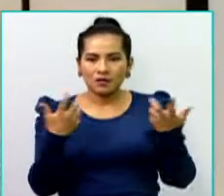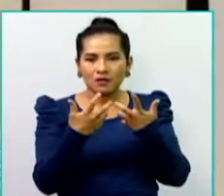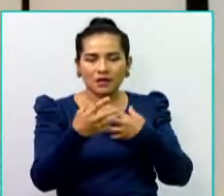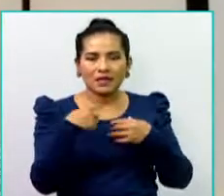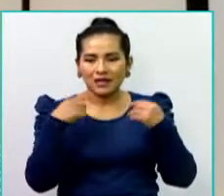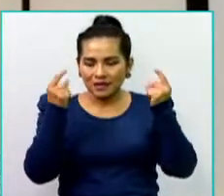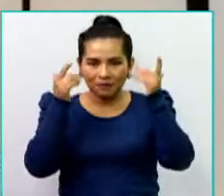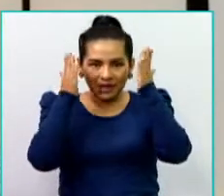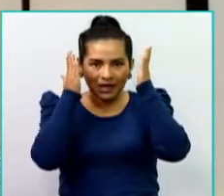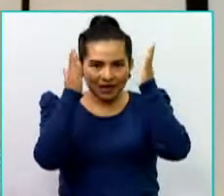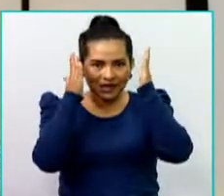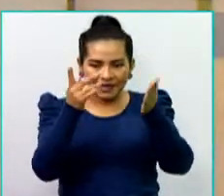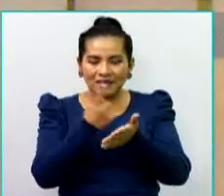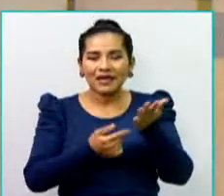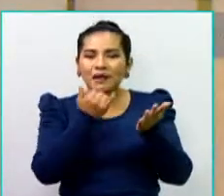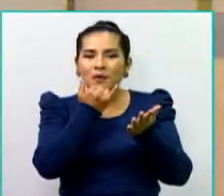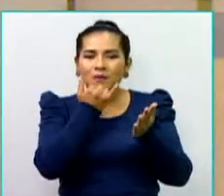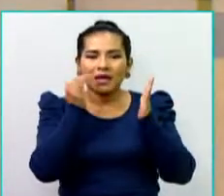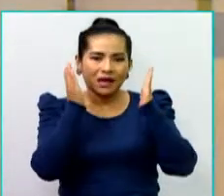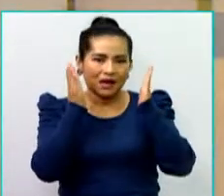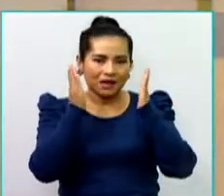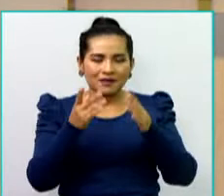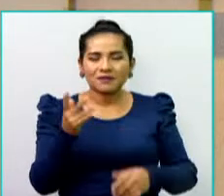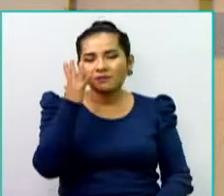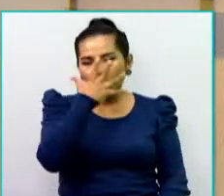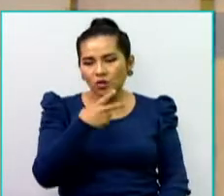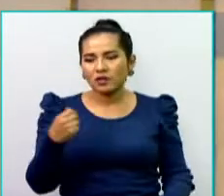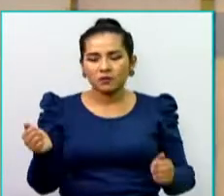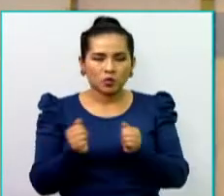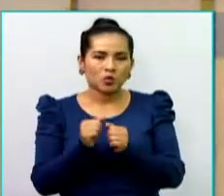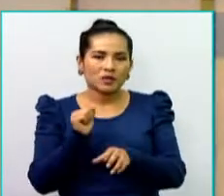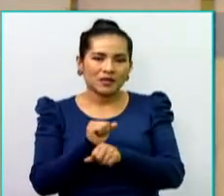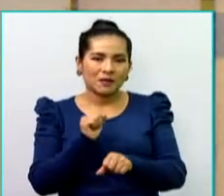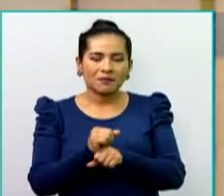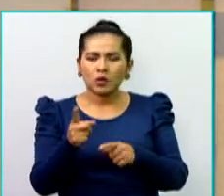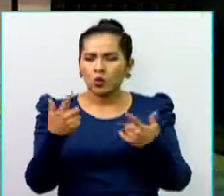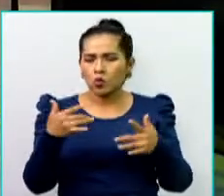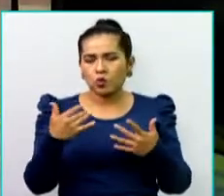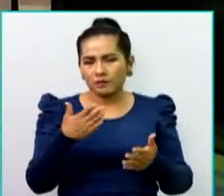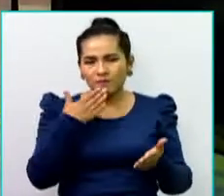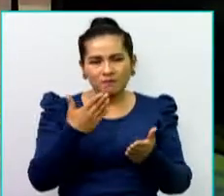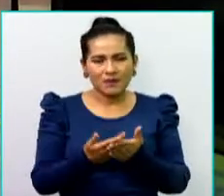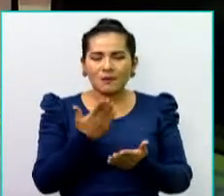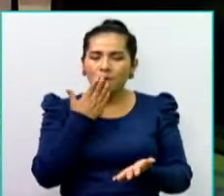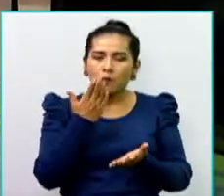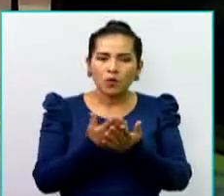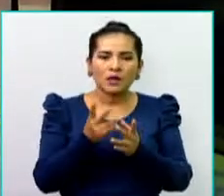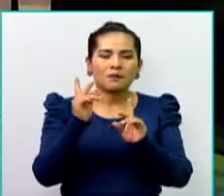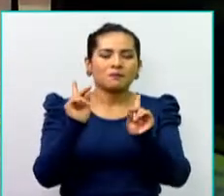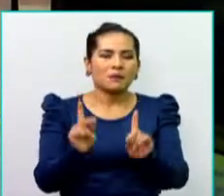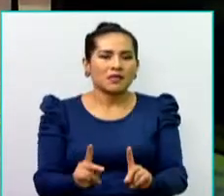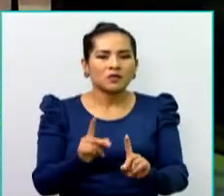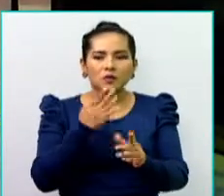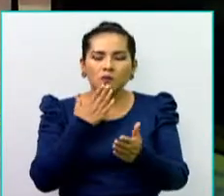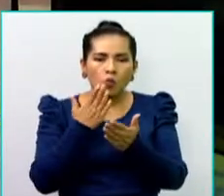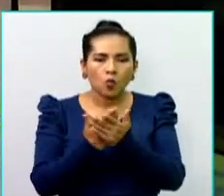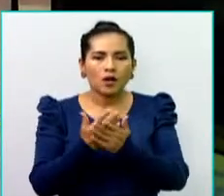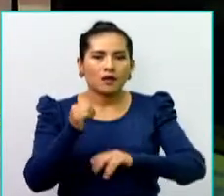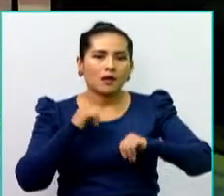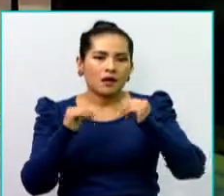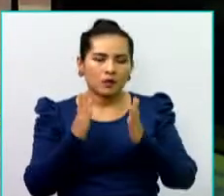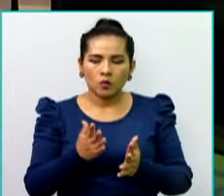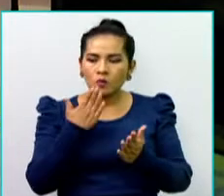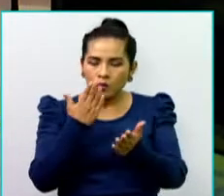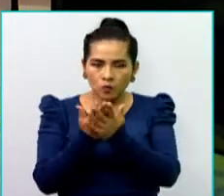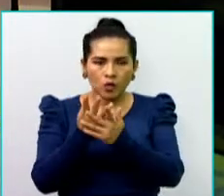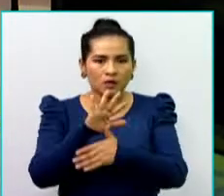mantiene alerta, así como, ¿qué va a pasar? ¿Qué va a pasar? Es súper lindo trabajar con él. Es un gran, gran, gran compañero y es un gran actor. Así que vayan a verlo, porque además están